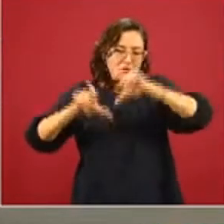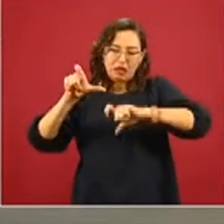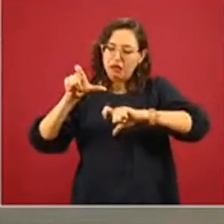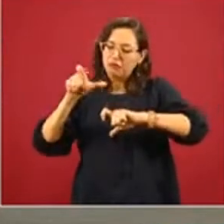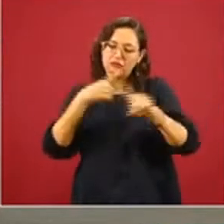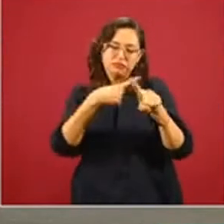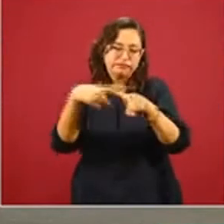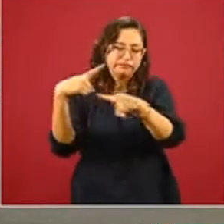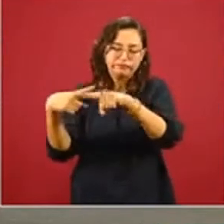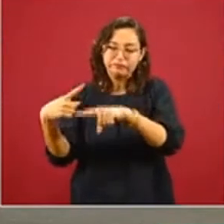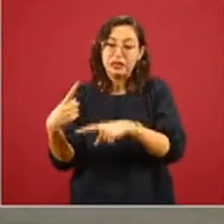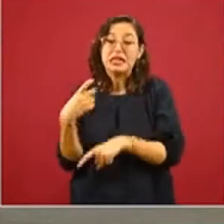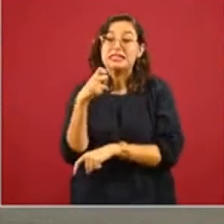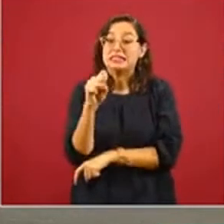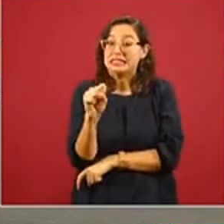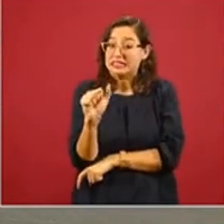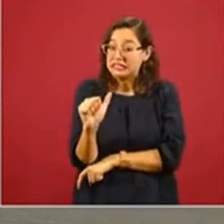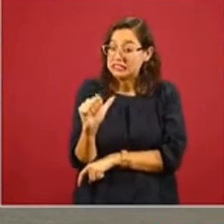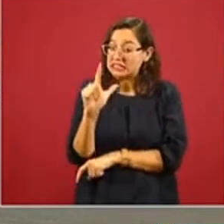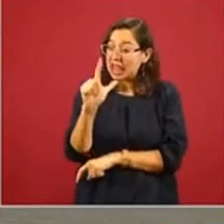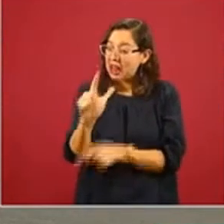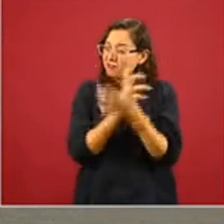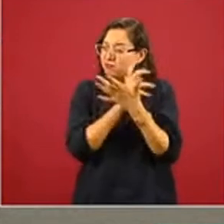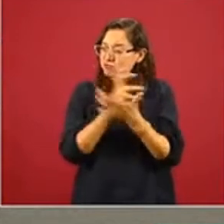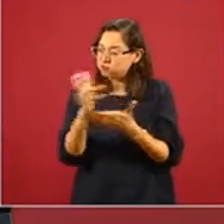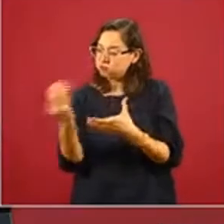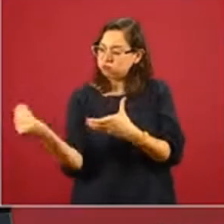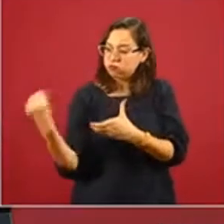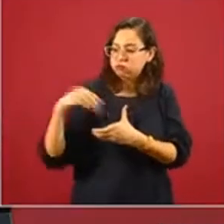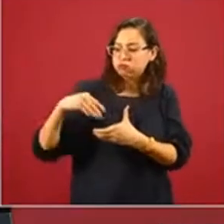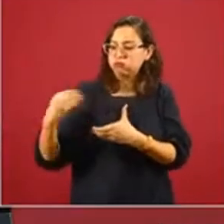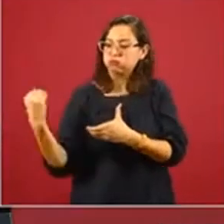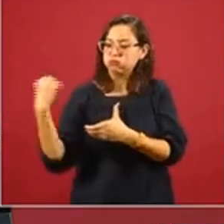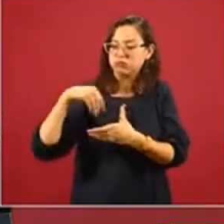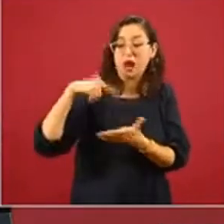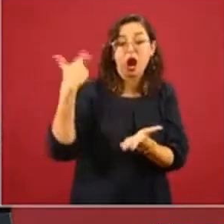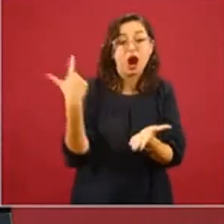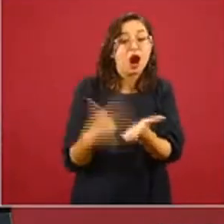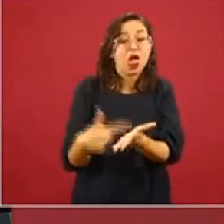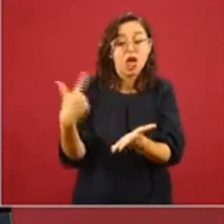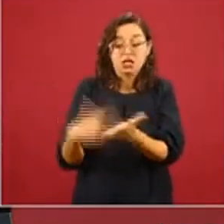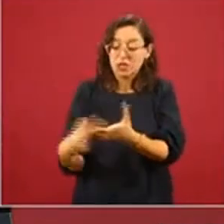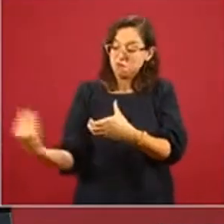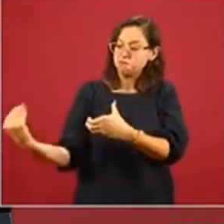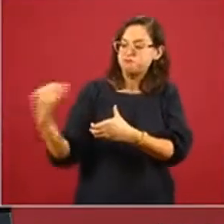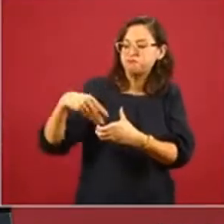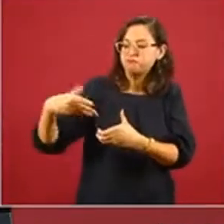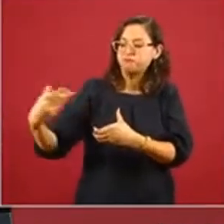se les ha agregado sal en exceso y grasas